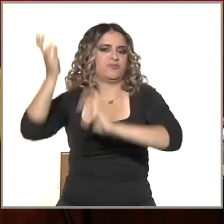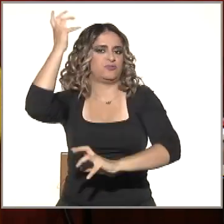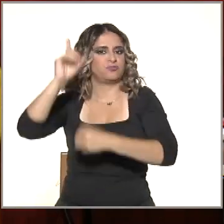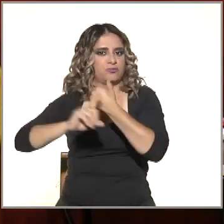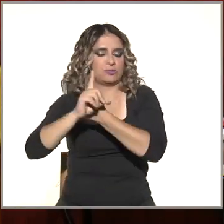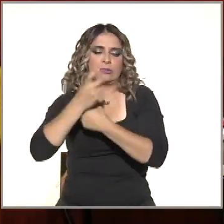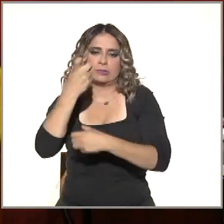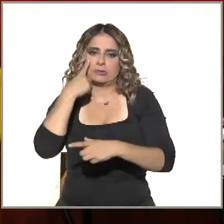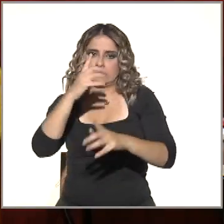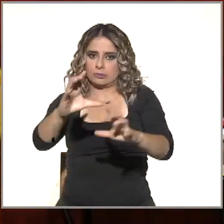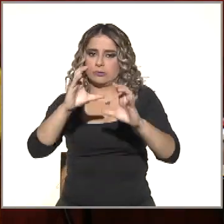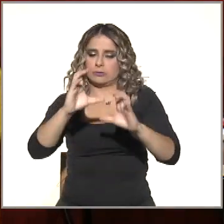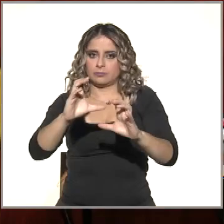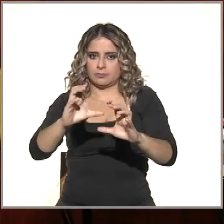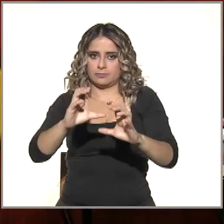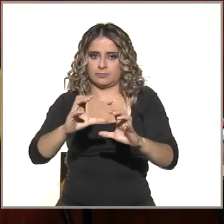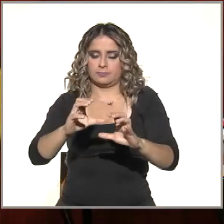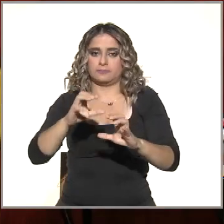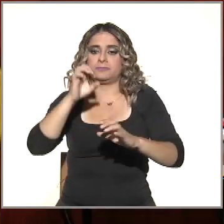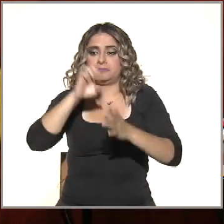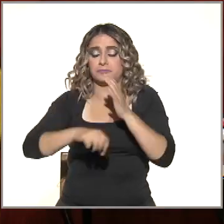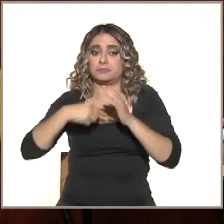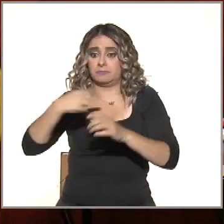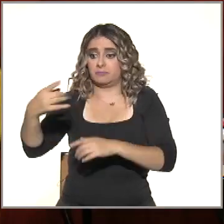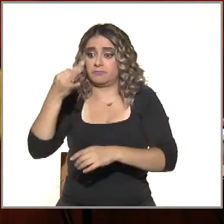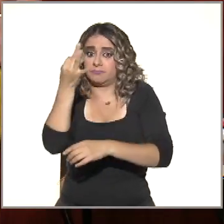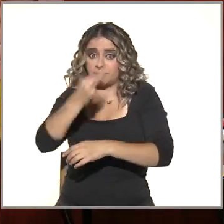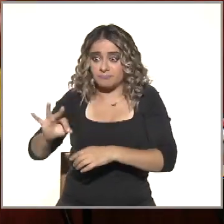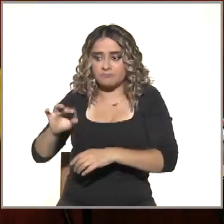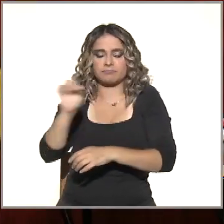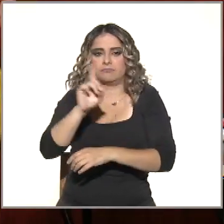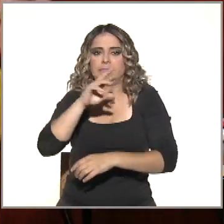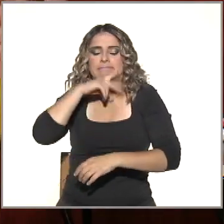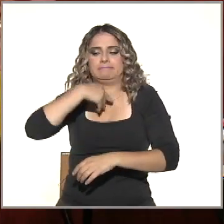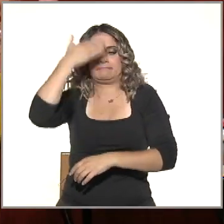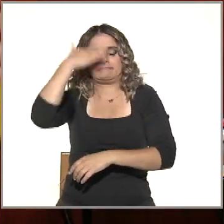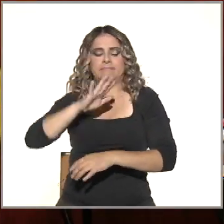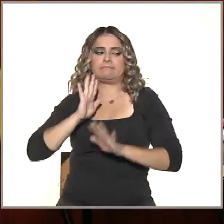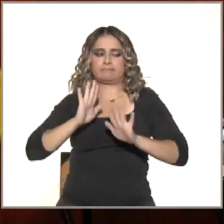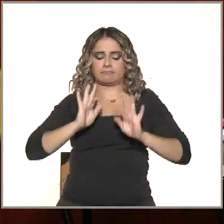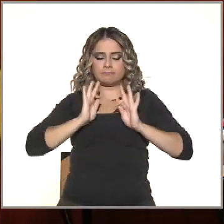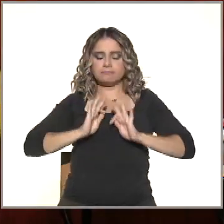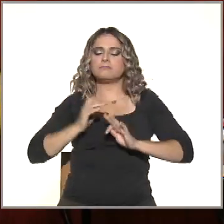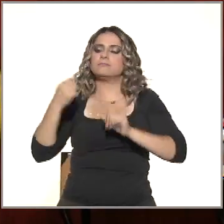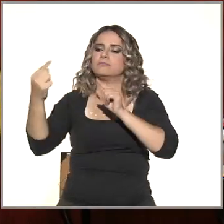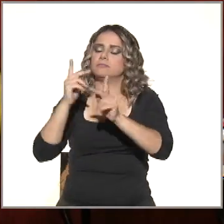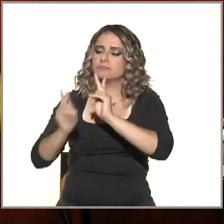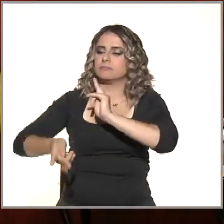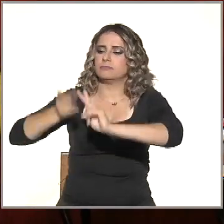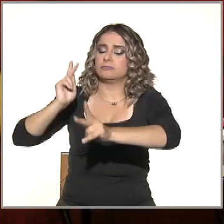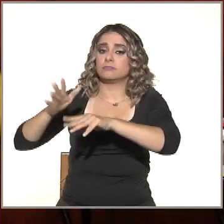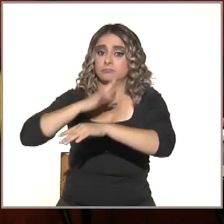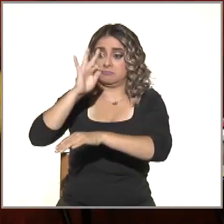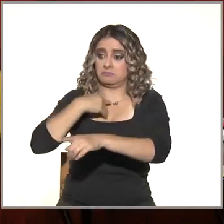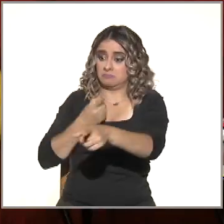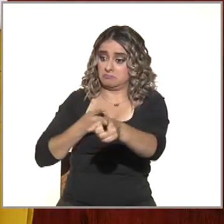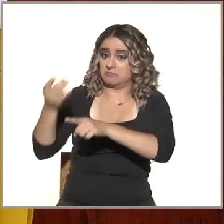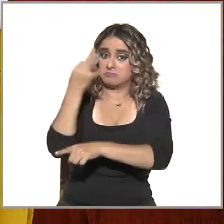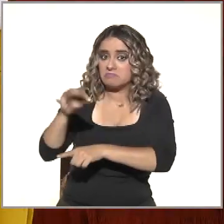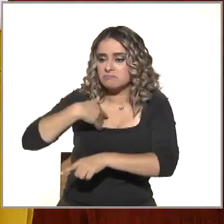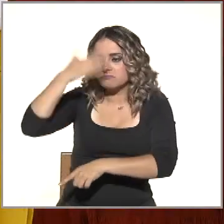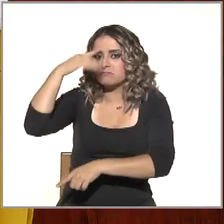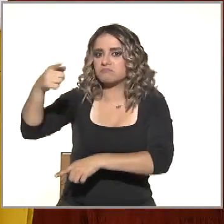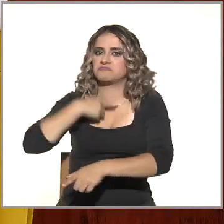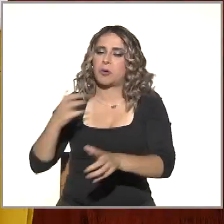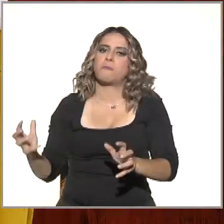tener cuidado de decir no. En estos casos más vale eliminar cualquier grosería porque voy a empeorar la situación. Claro.